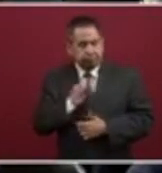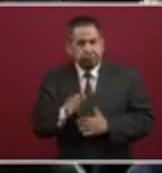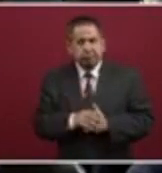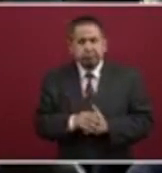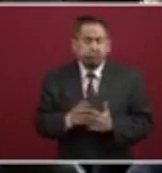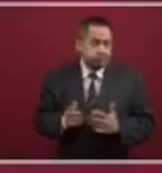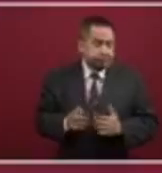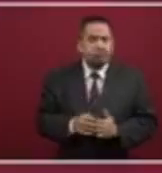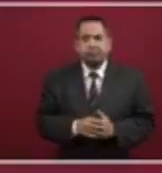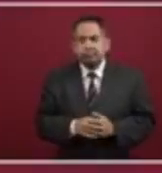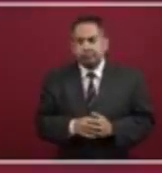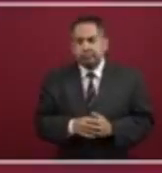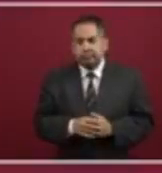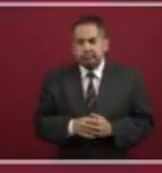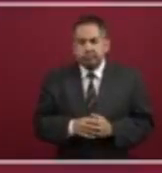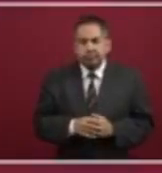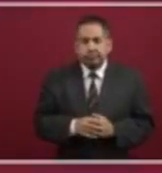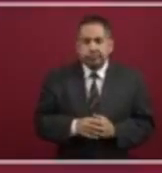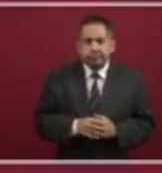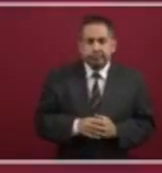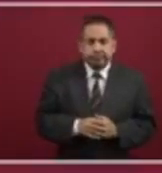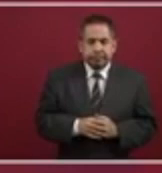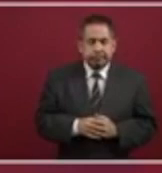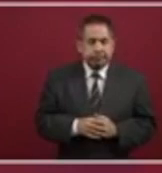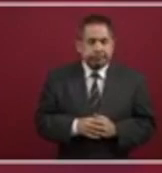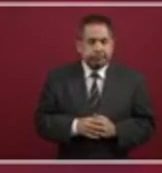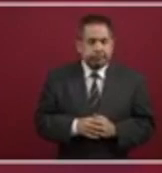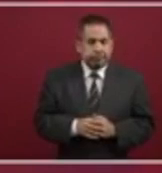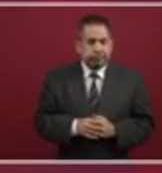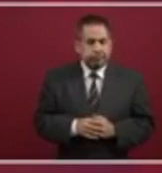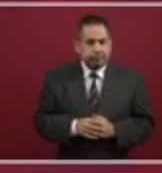tanto a